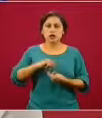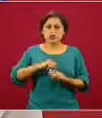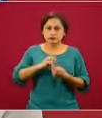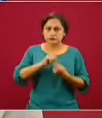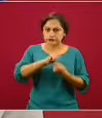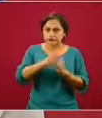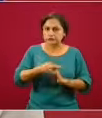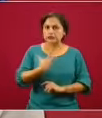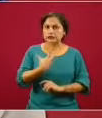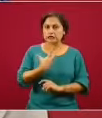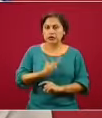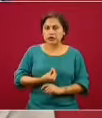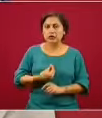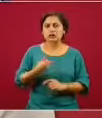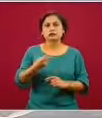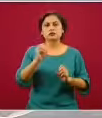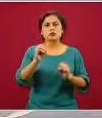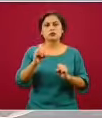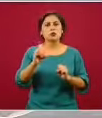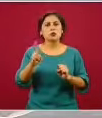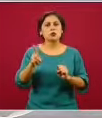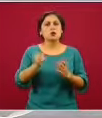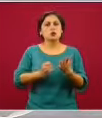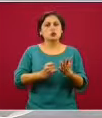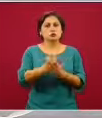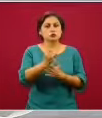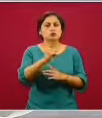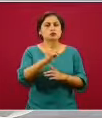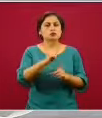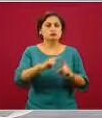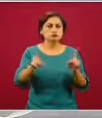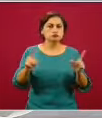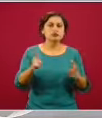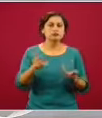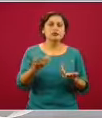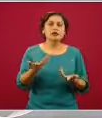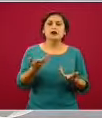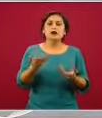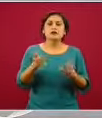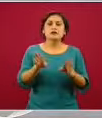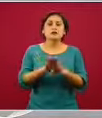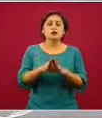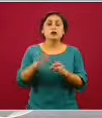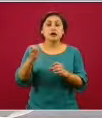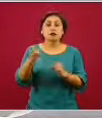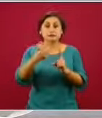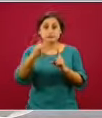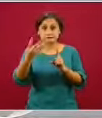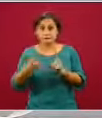no normativa, etcétera, con la idea de que puedan canalizar adecuadamente. Y aquí quiero hacer un reconocimiento.